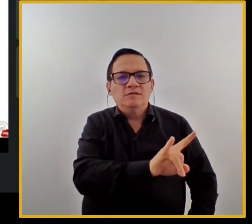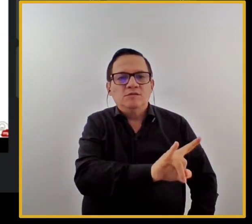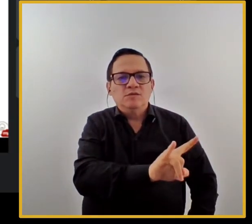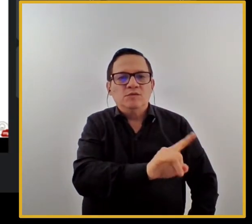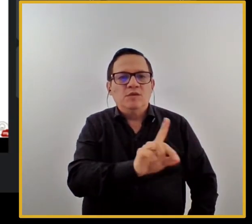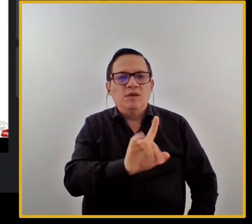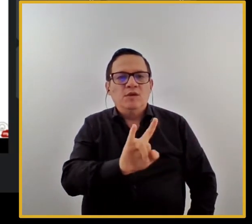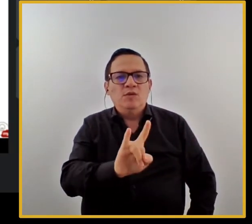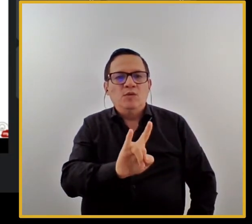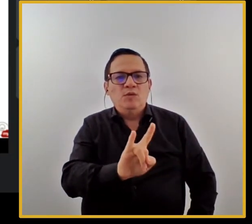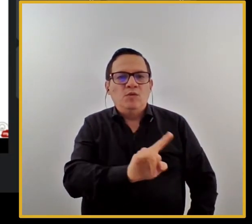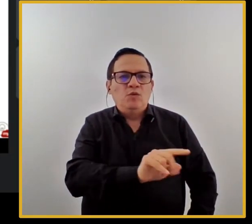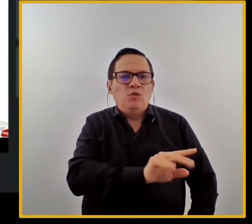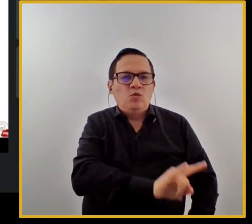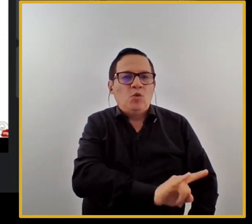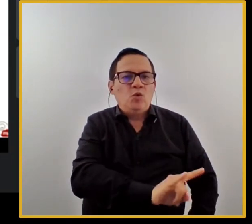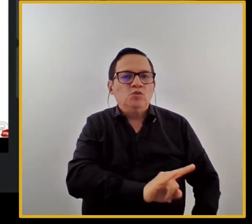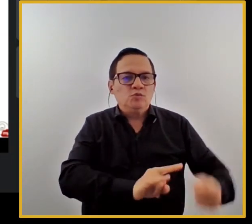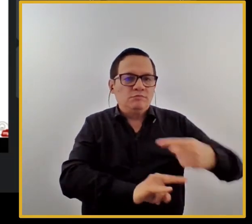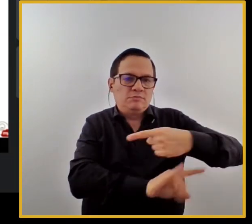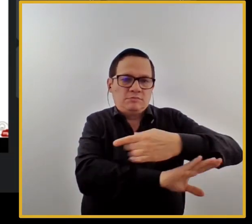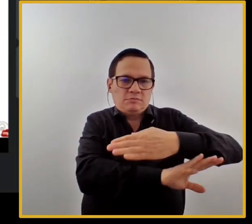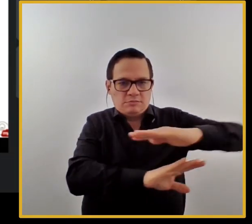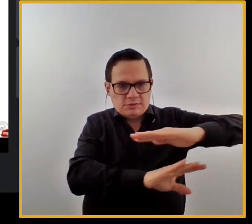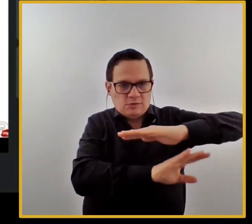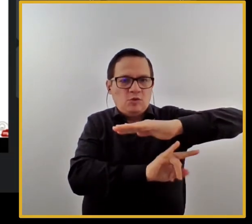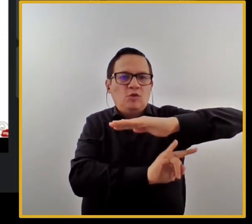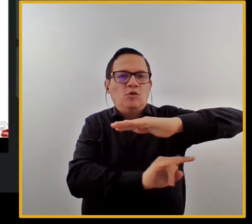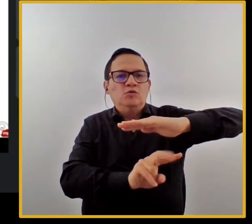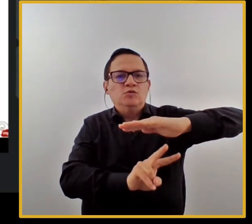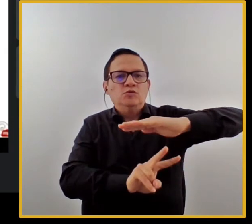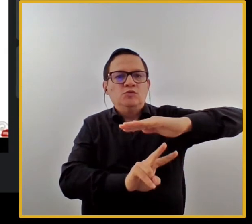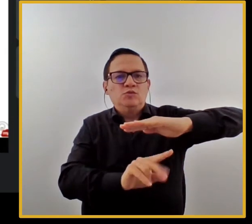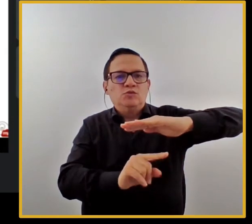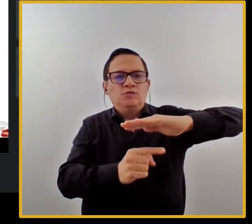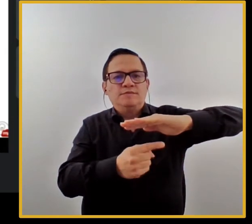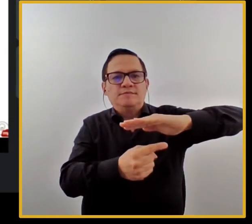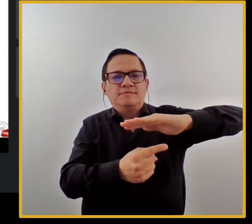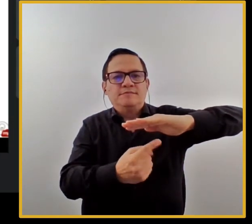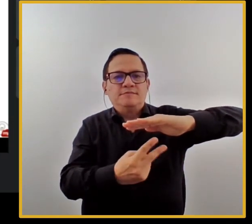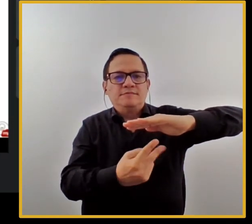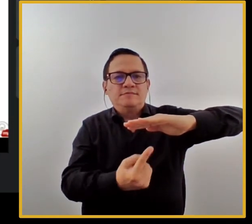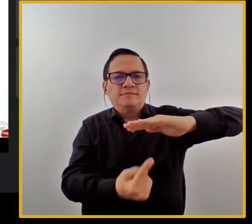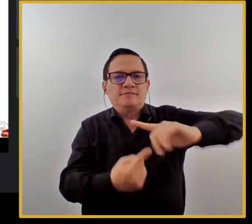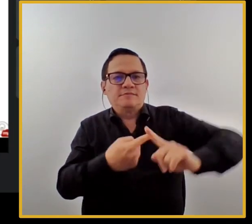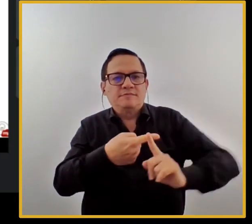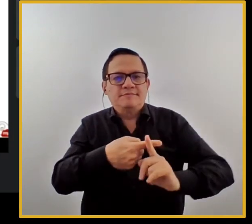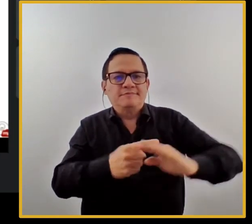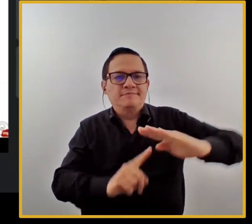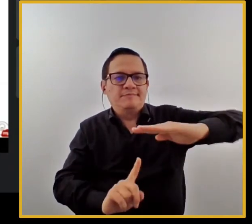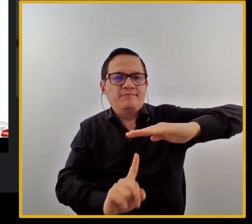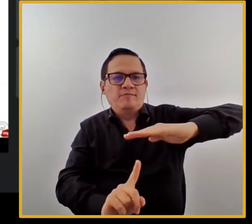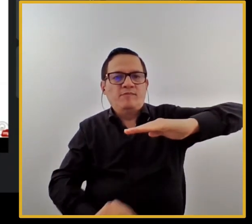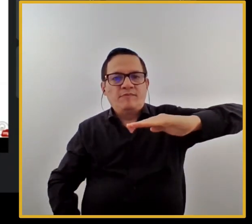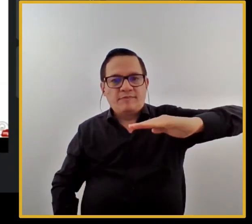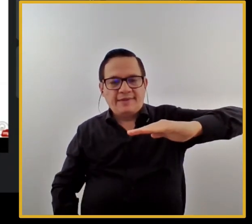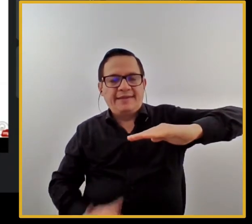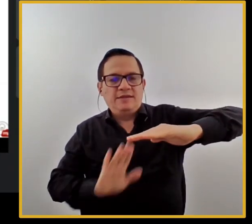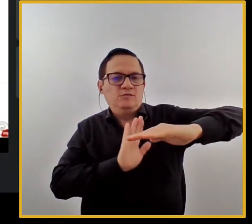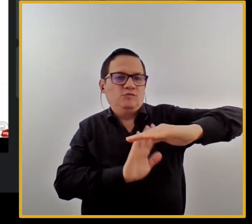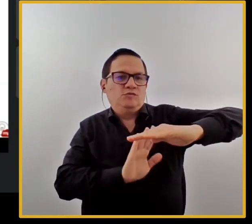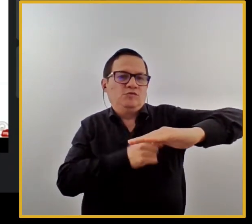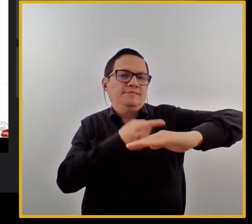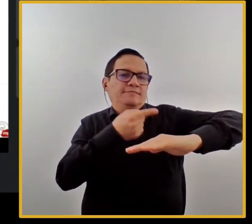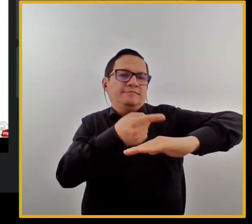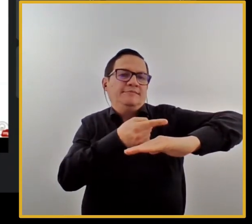sobre 2U al cuadrado más 1, pues allí sí lo que hacemos es factorizar ese menos,